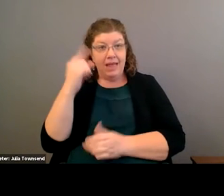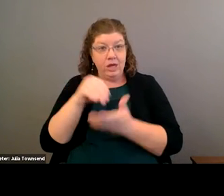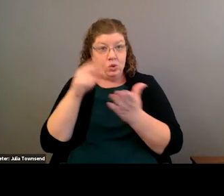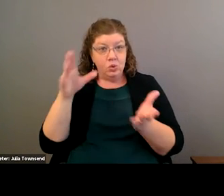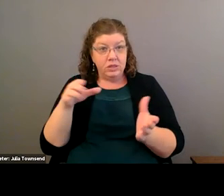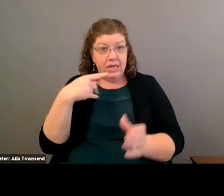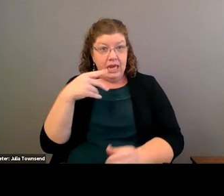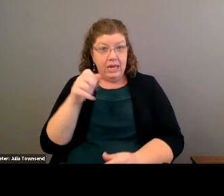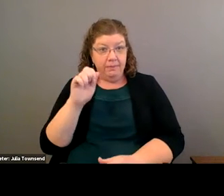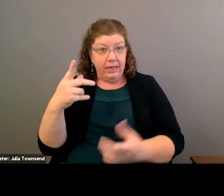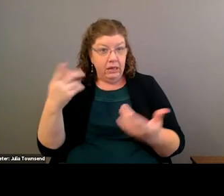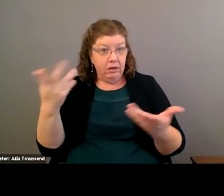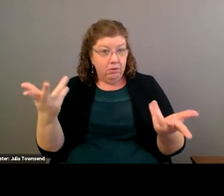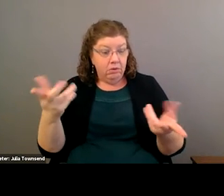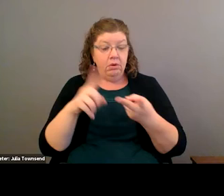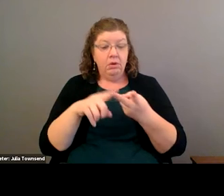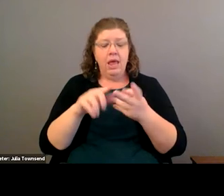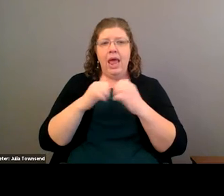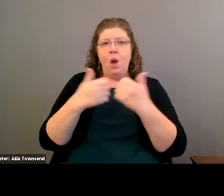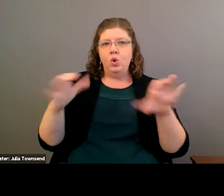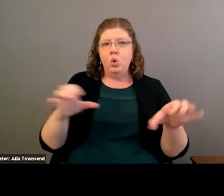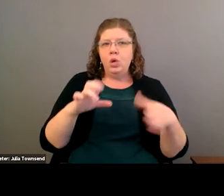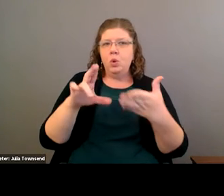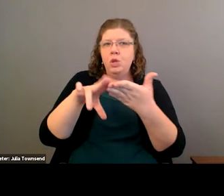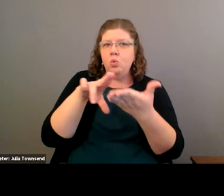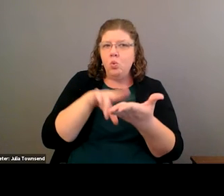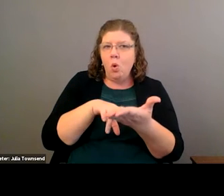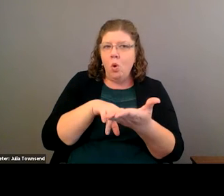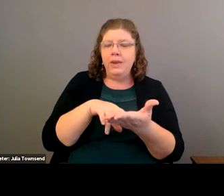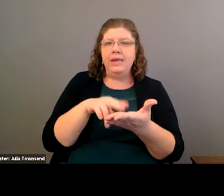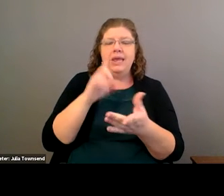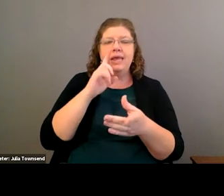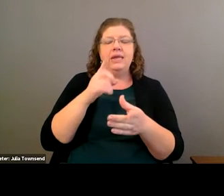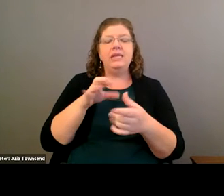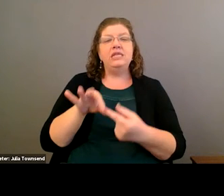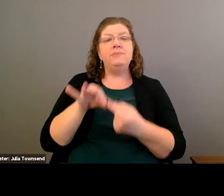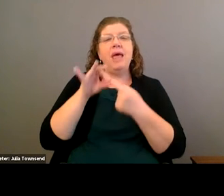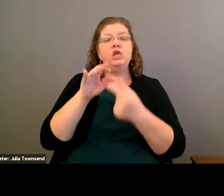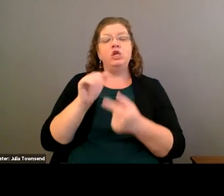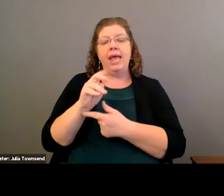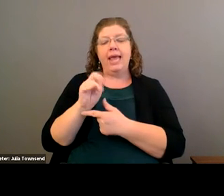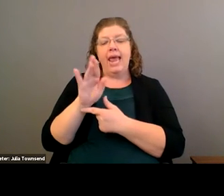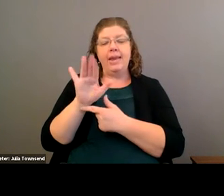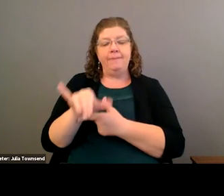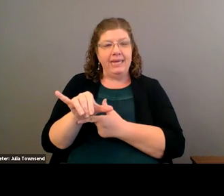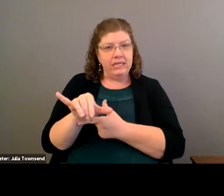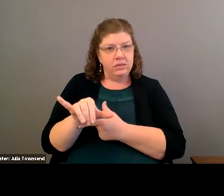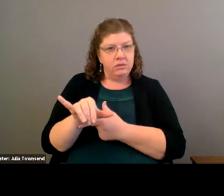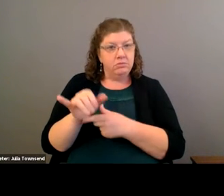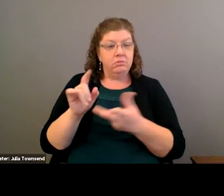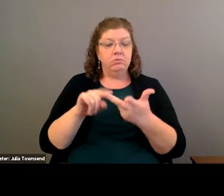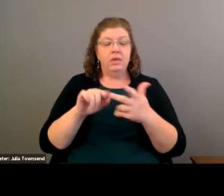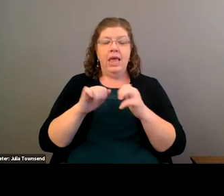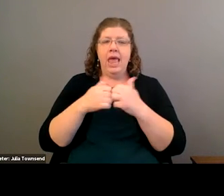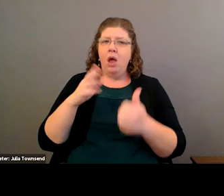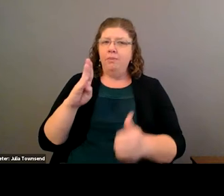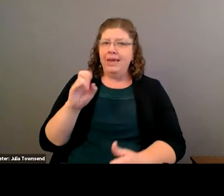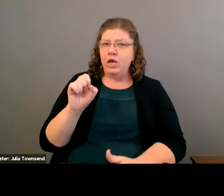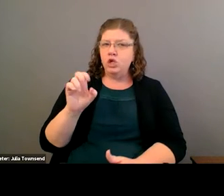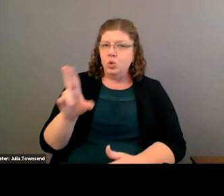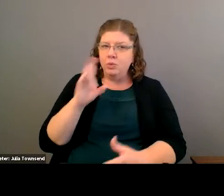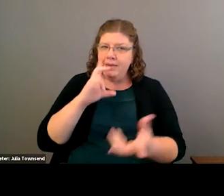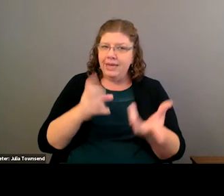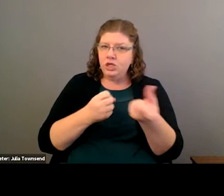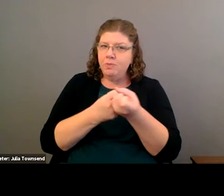todavía me pregunto si hay estudiantes negros en PEAK. ¿Cómo nos va con la matriculación y con las academias? ¿Cómo se